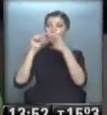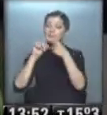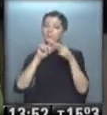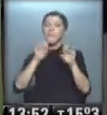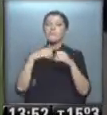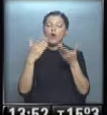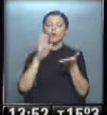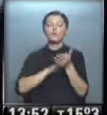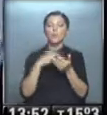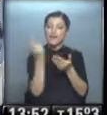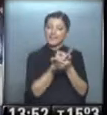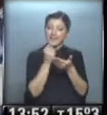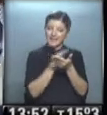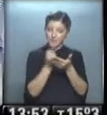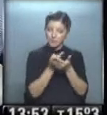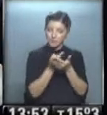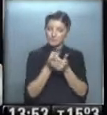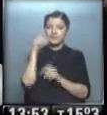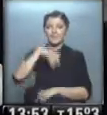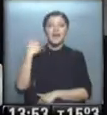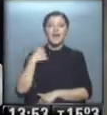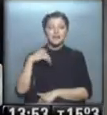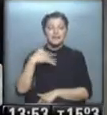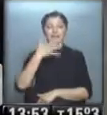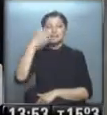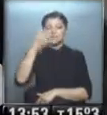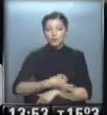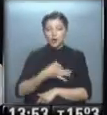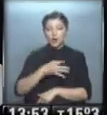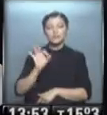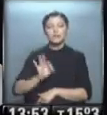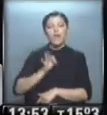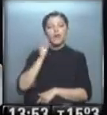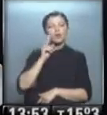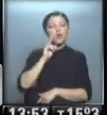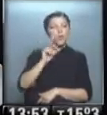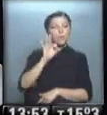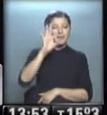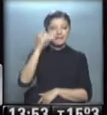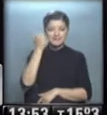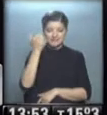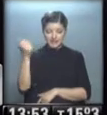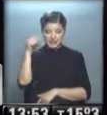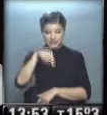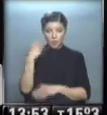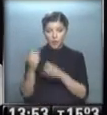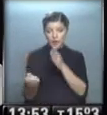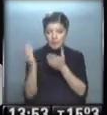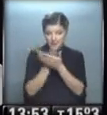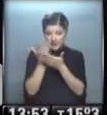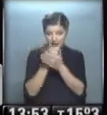materia de telefonía. La Argentina decidió desde el año 2006, a partir de la creación de